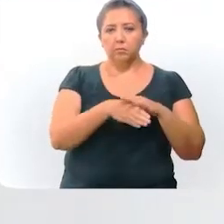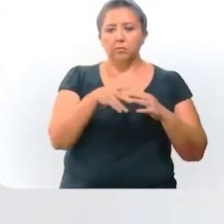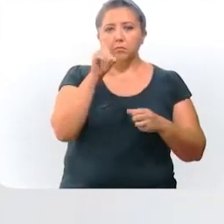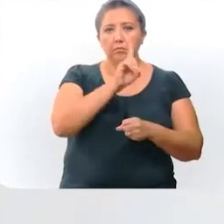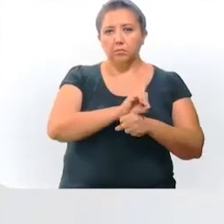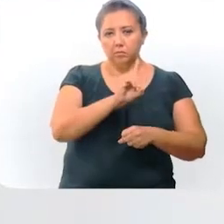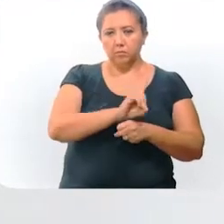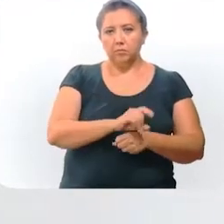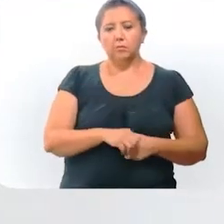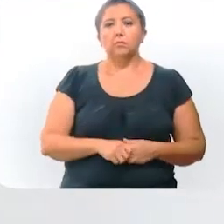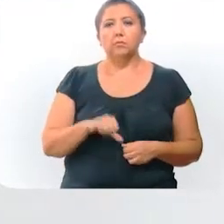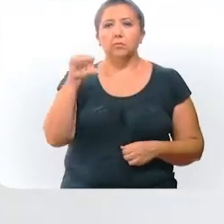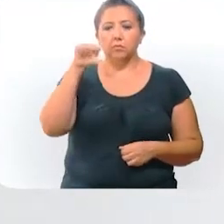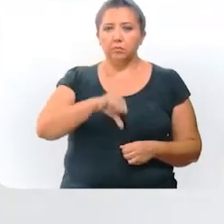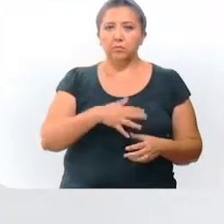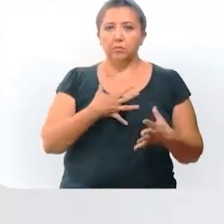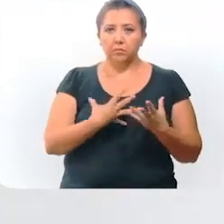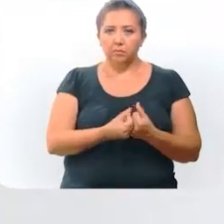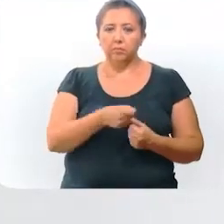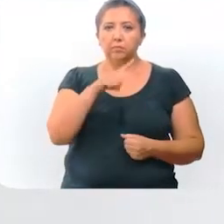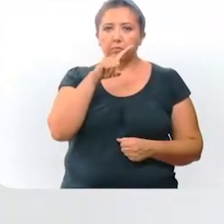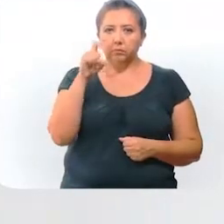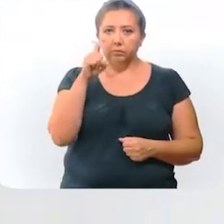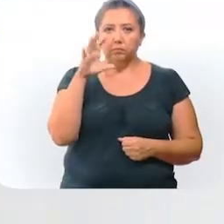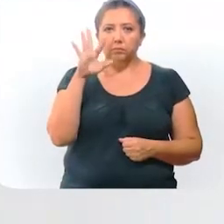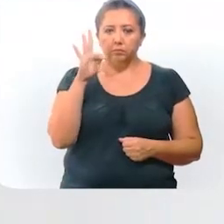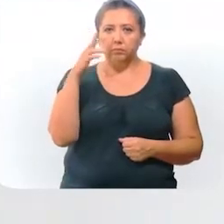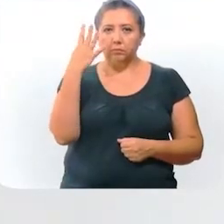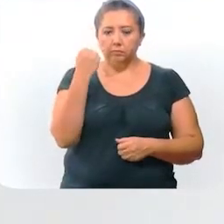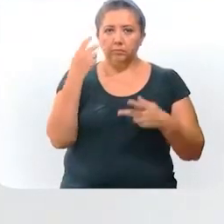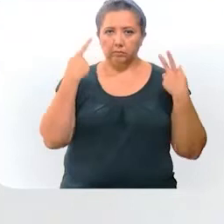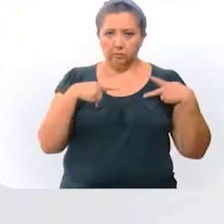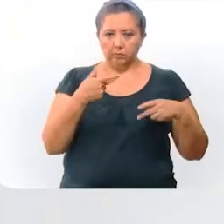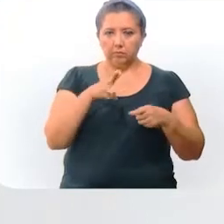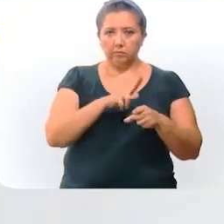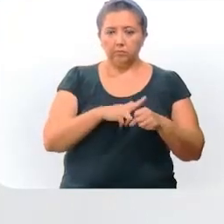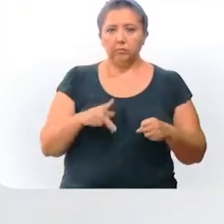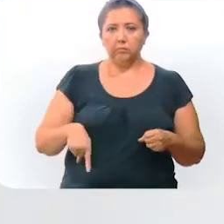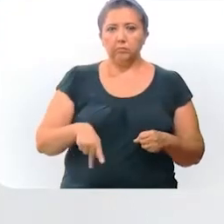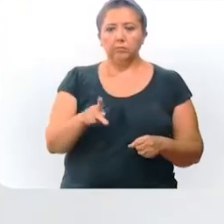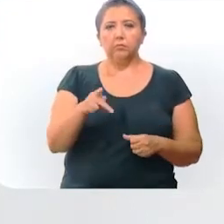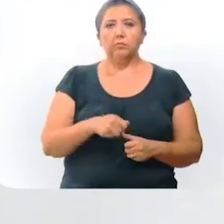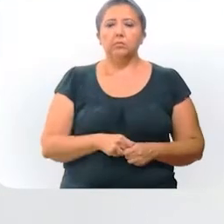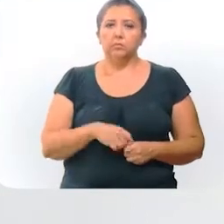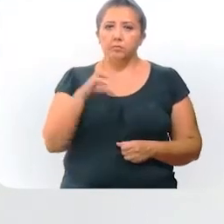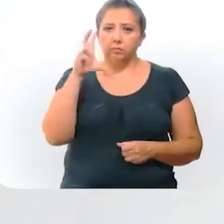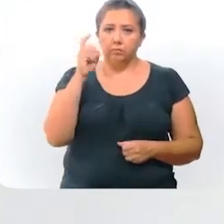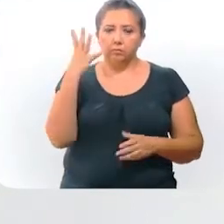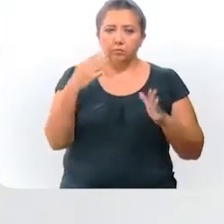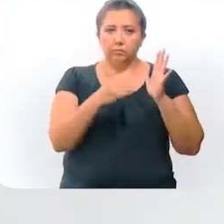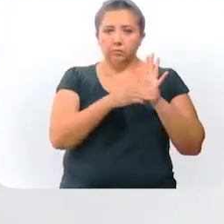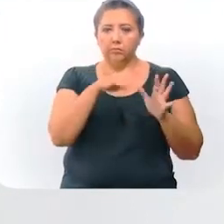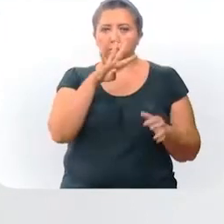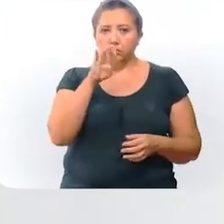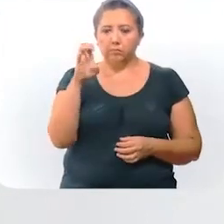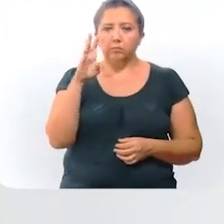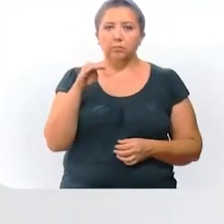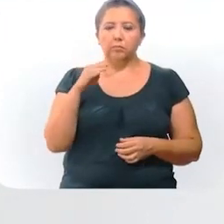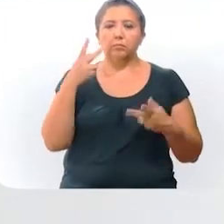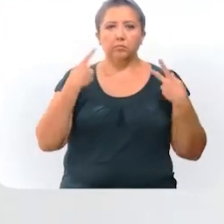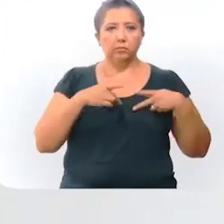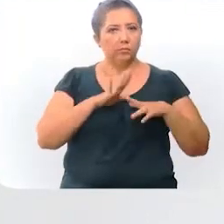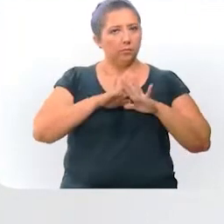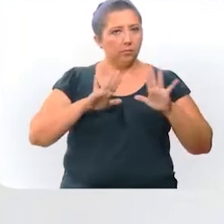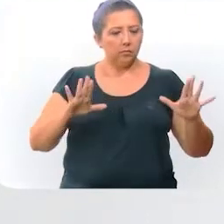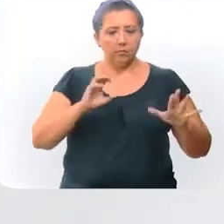ingresos diarios. El día de hoy tenemos 149 pacientes en hospitales públicos. 34.490 pacientes ya